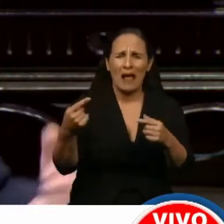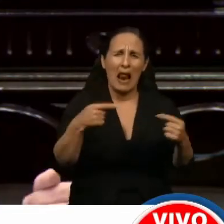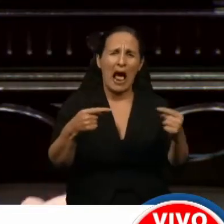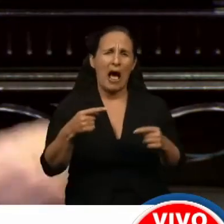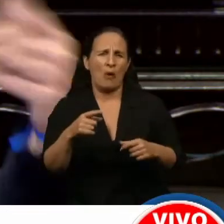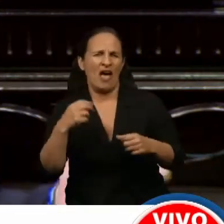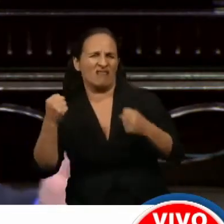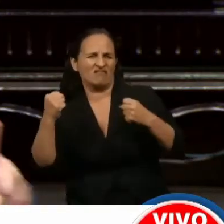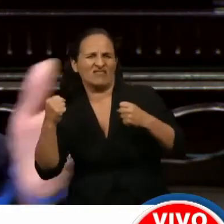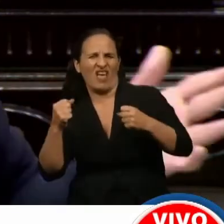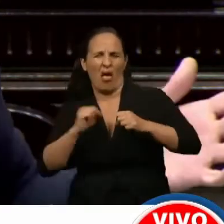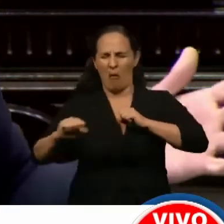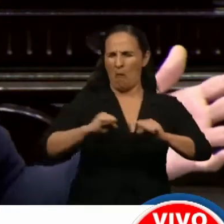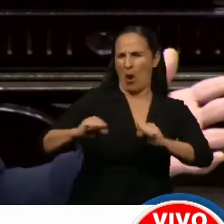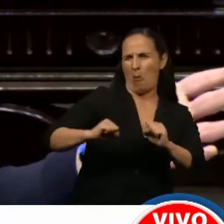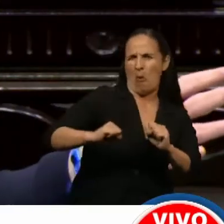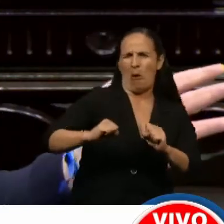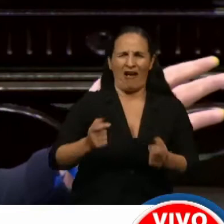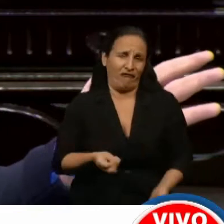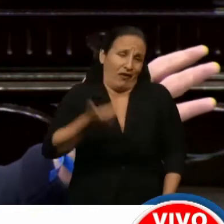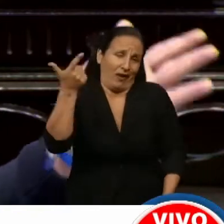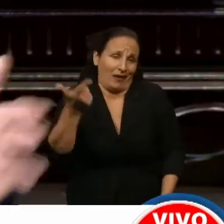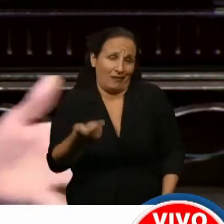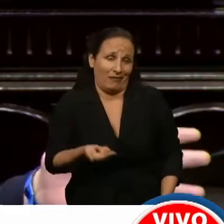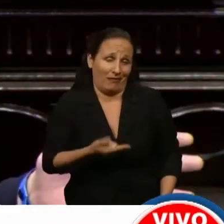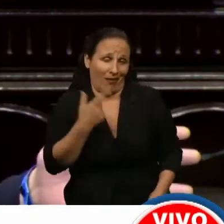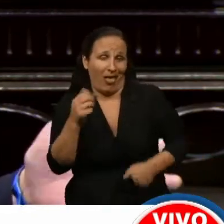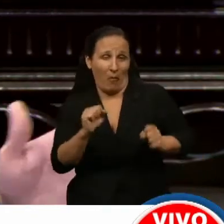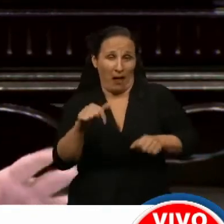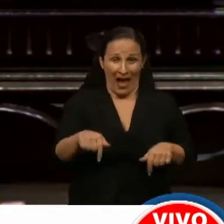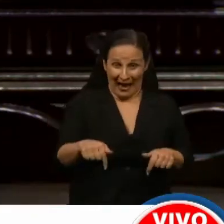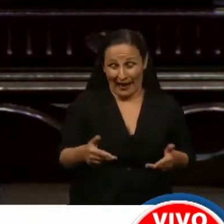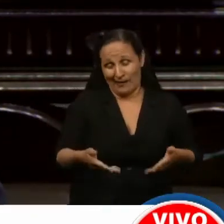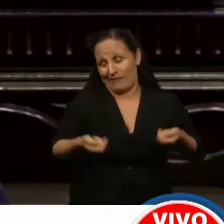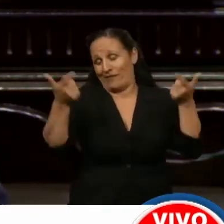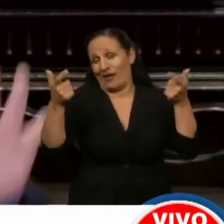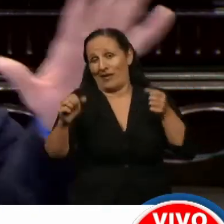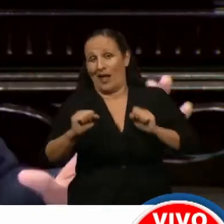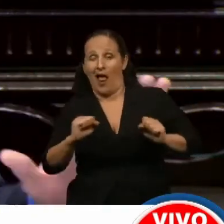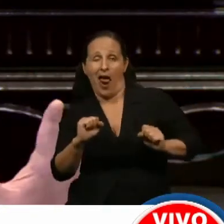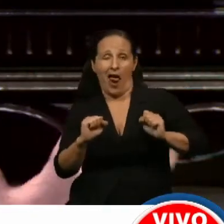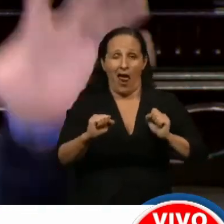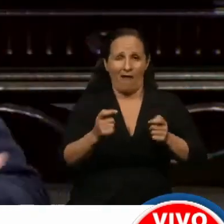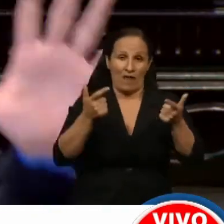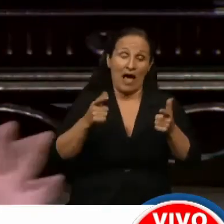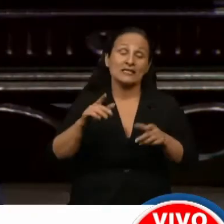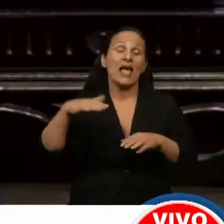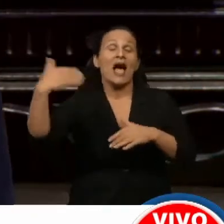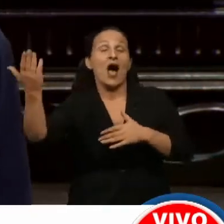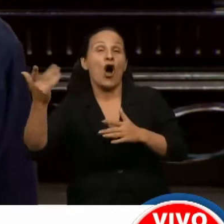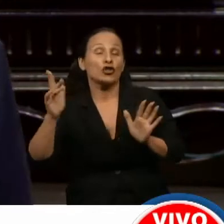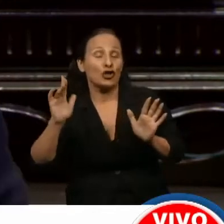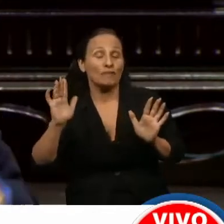quién es el más duro, el más picante. Y picante es fácil ser. Más acá. Quizás en otros lugares, los que son picantes